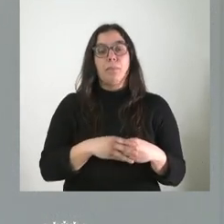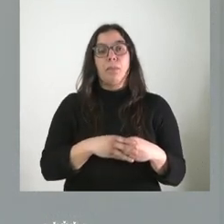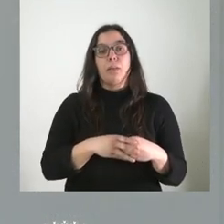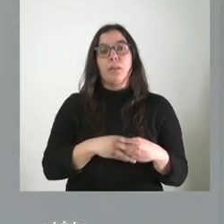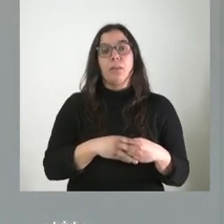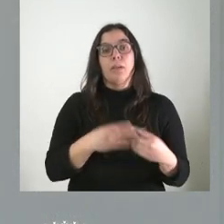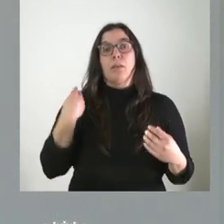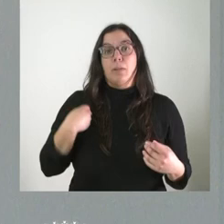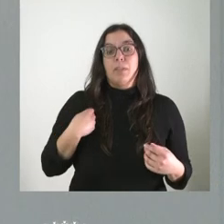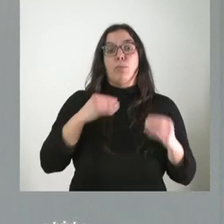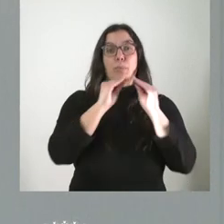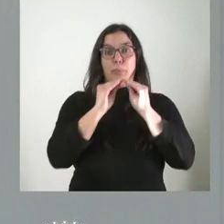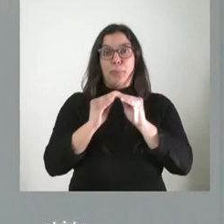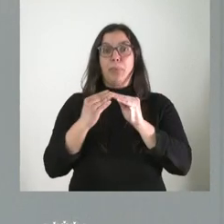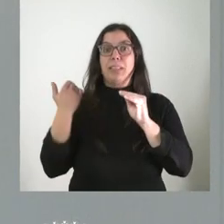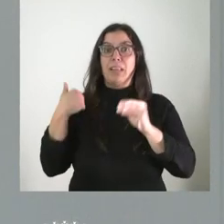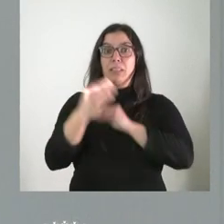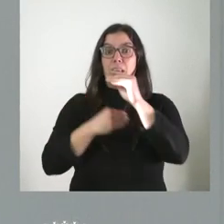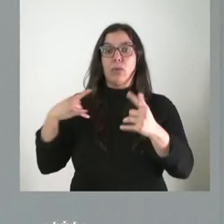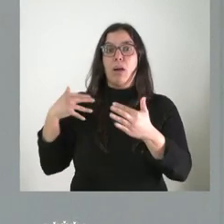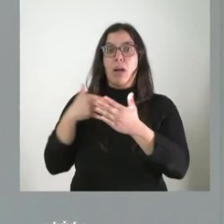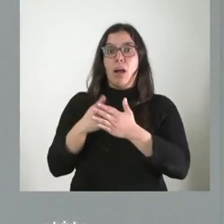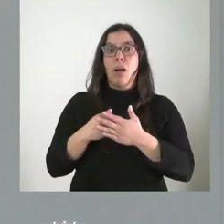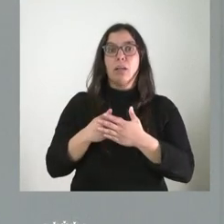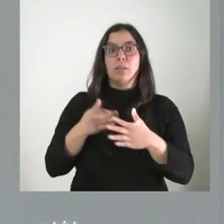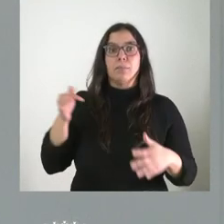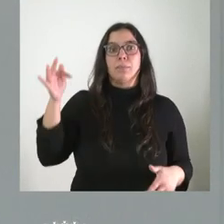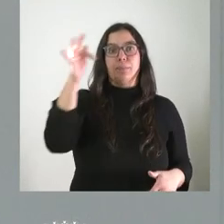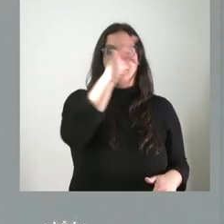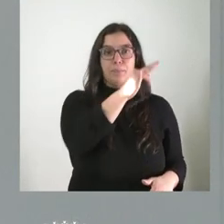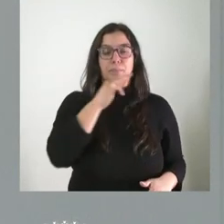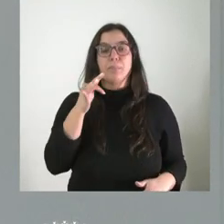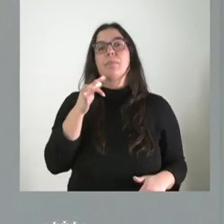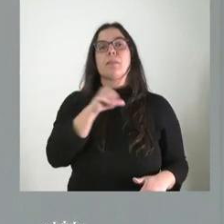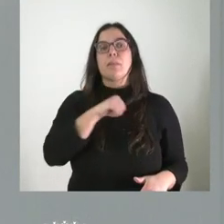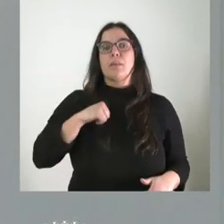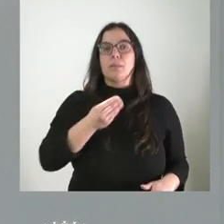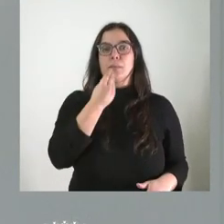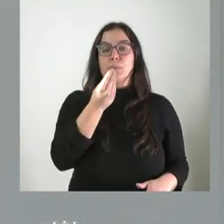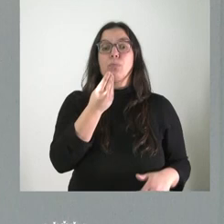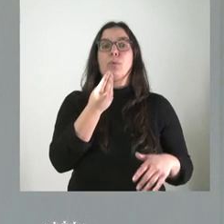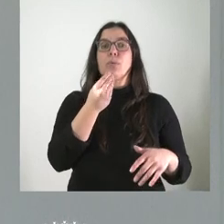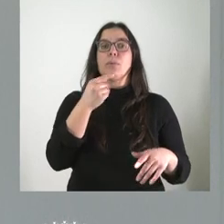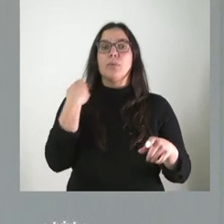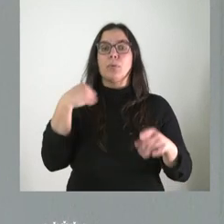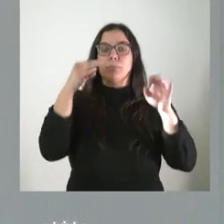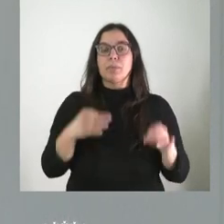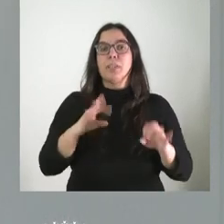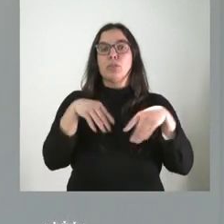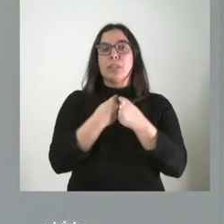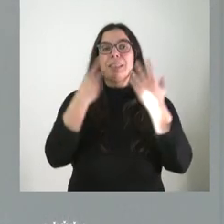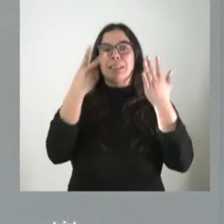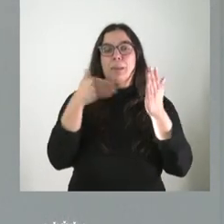el modo de instalaciones que tenemos actualmente en nuestra comunidad Autónoma en materia de autoconsumo las que están hoy señaladas como tales son